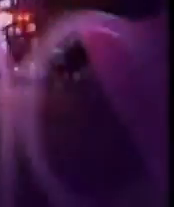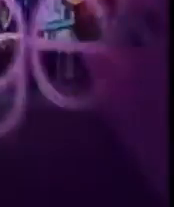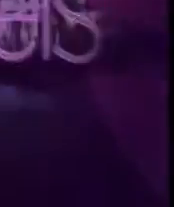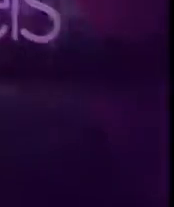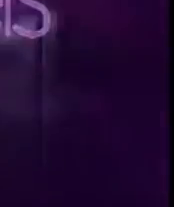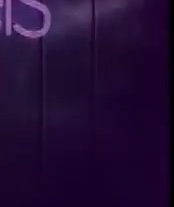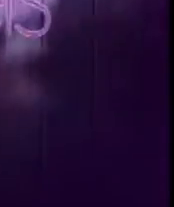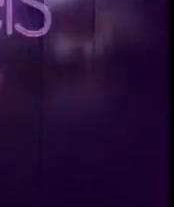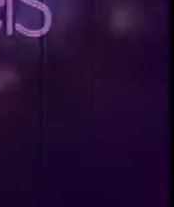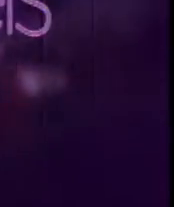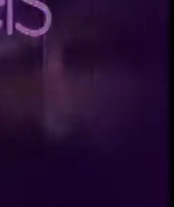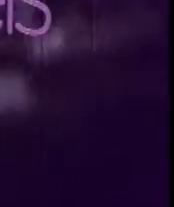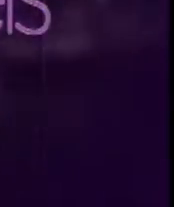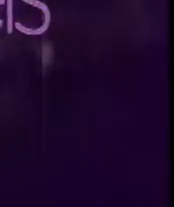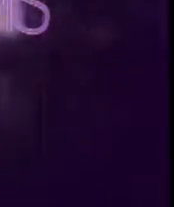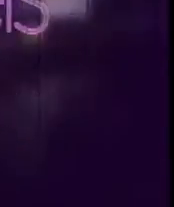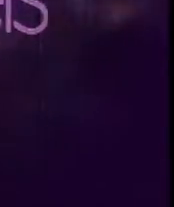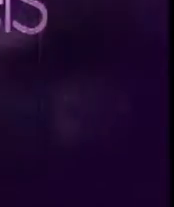para esto.